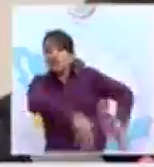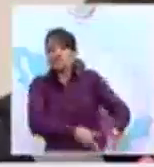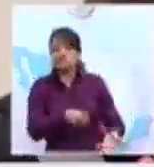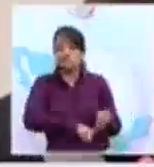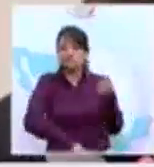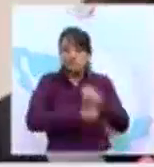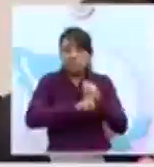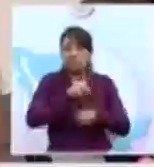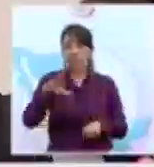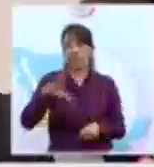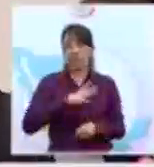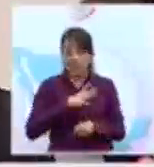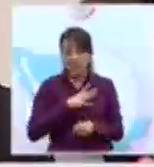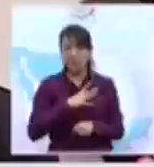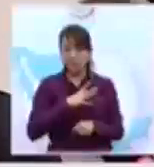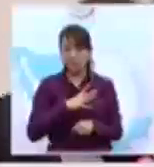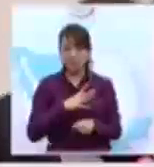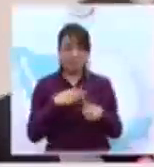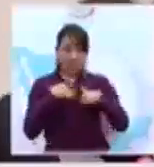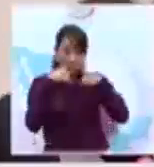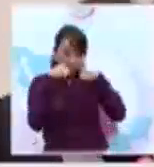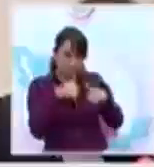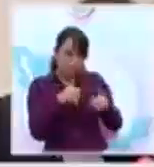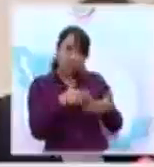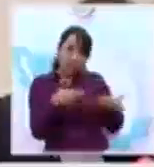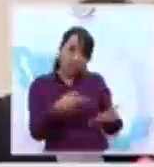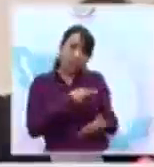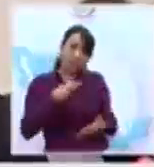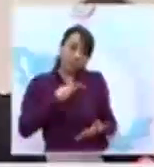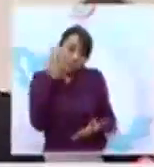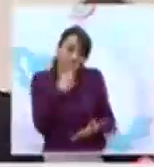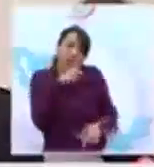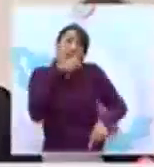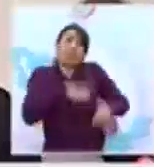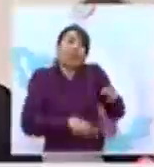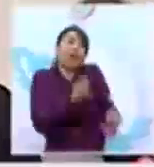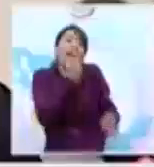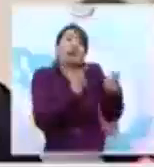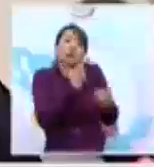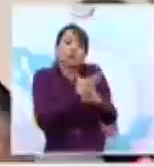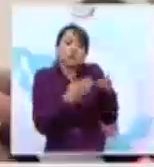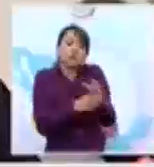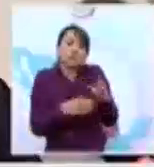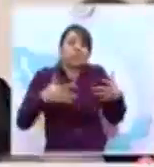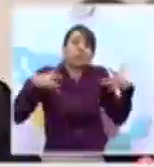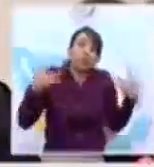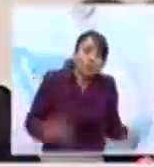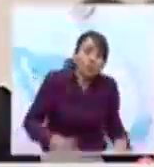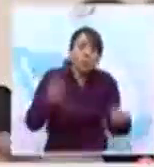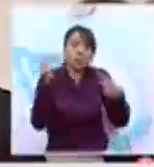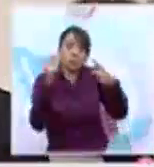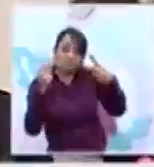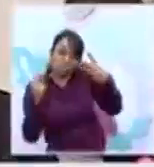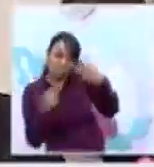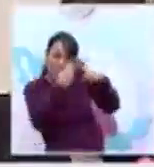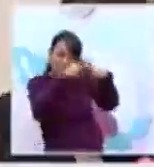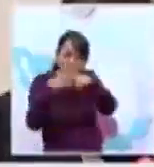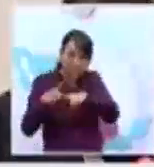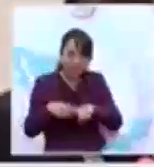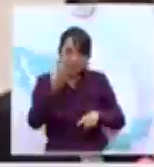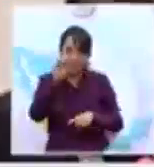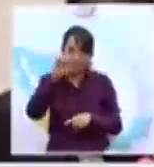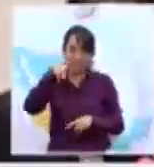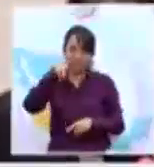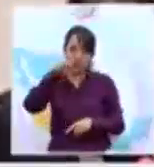insatisfecha, pero la demanda real que sería si hubiera un sistema de vigilancia epidemiológica que